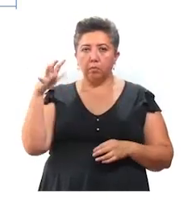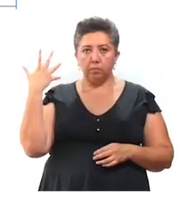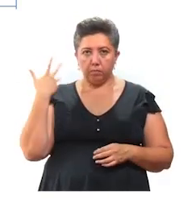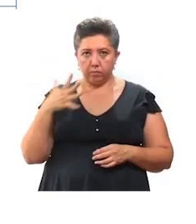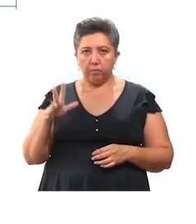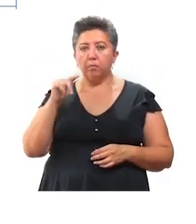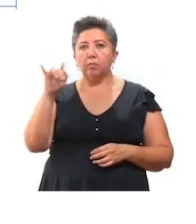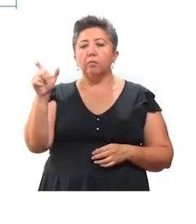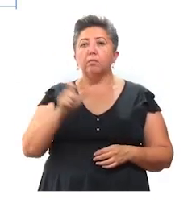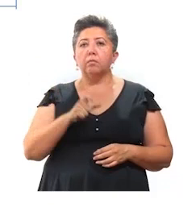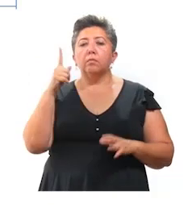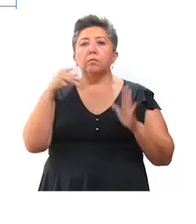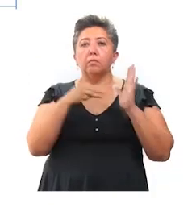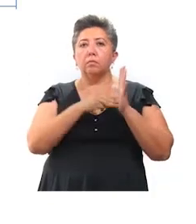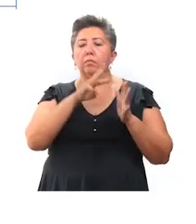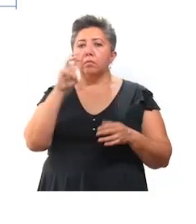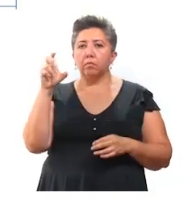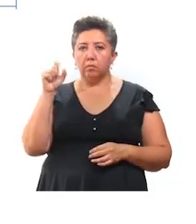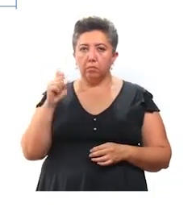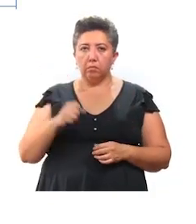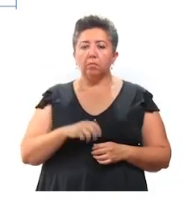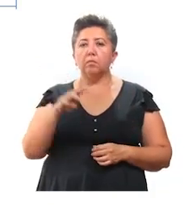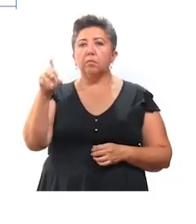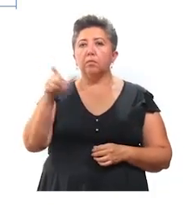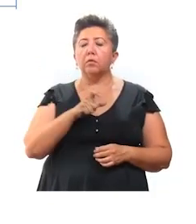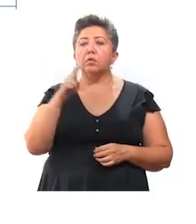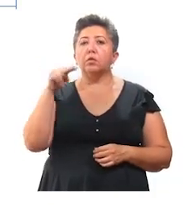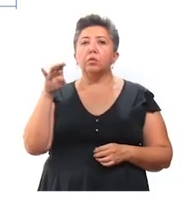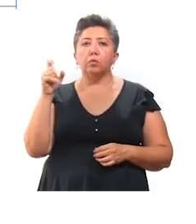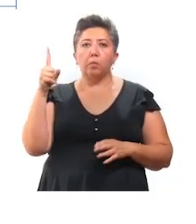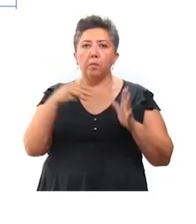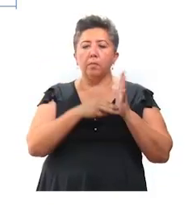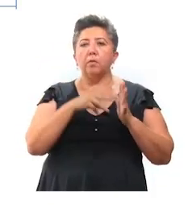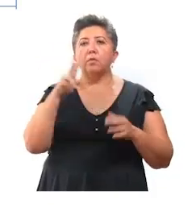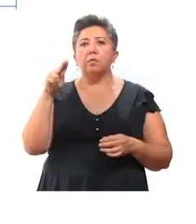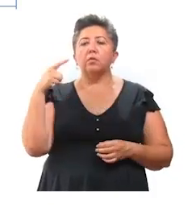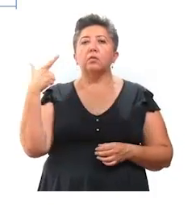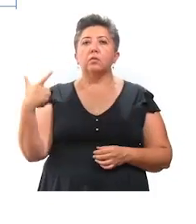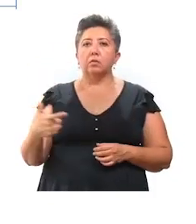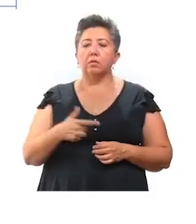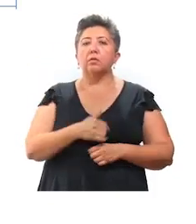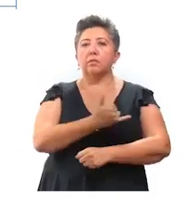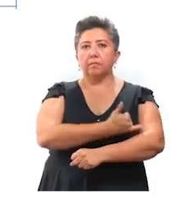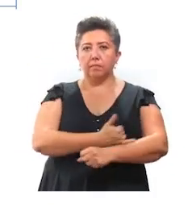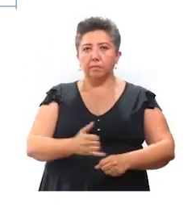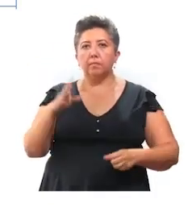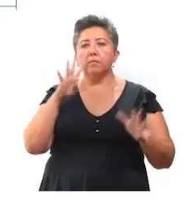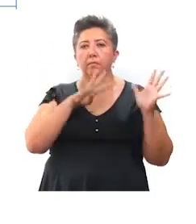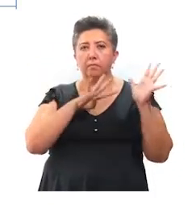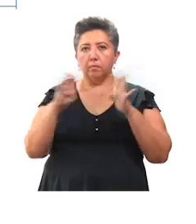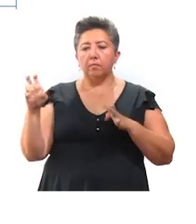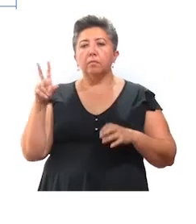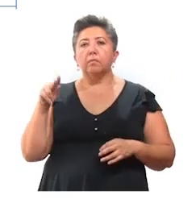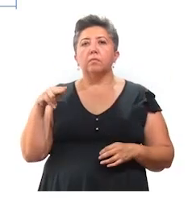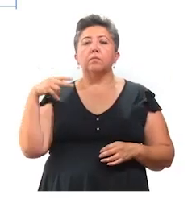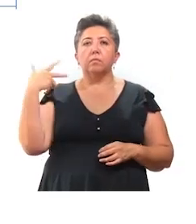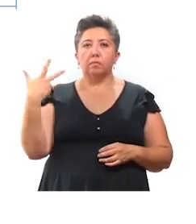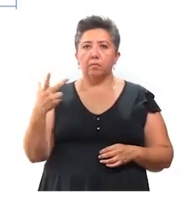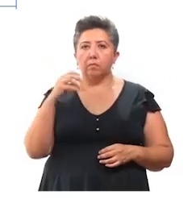1410, Tecash, 1320, Maxcanú, 1087, Izamal,